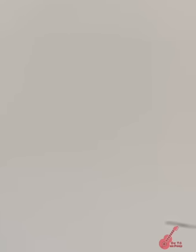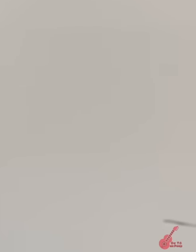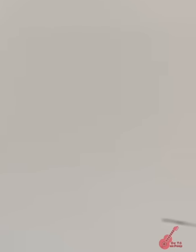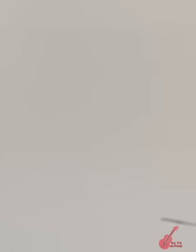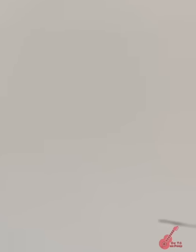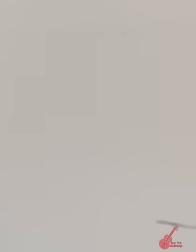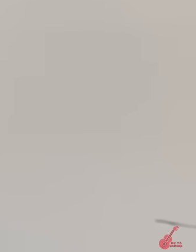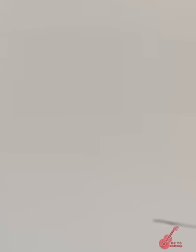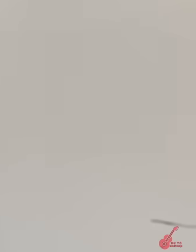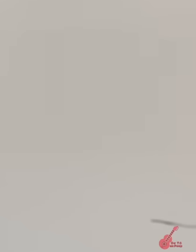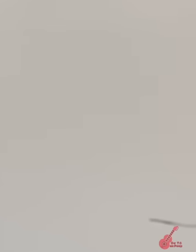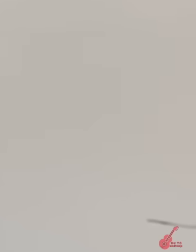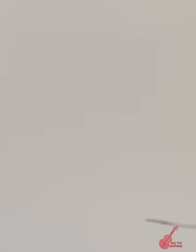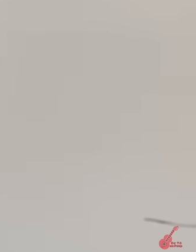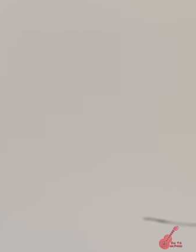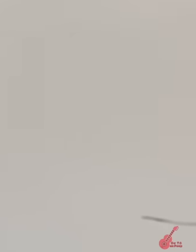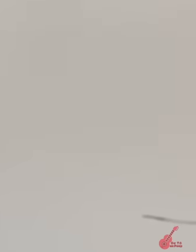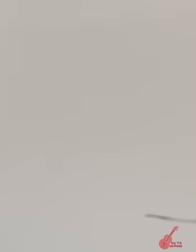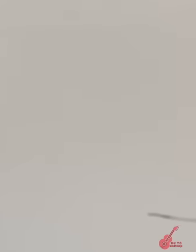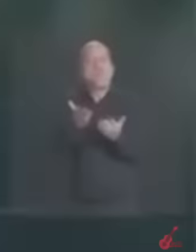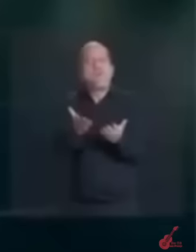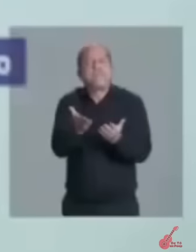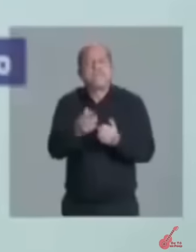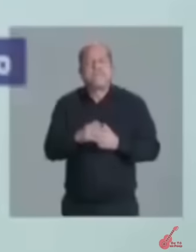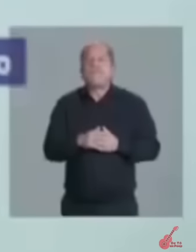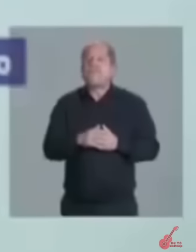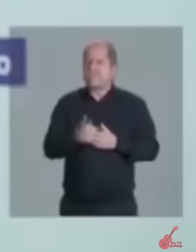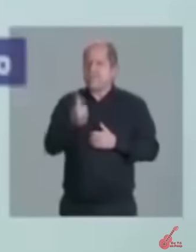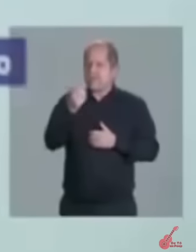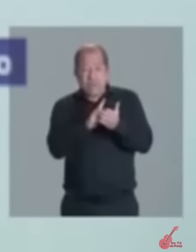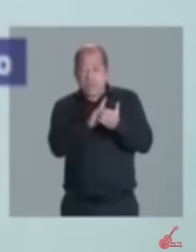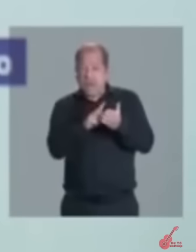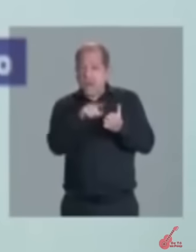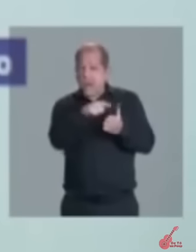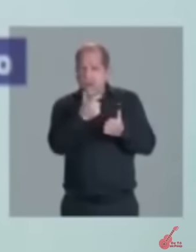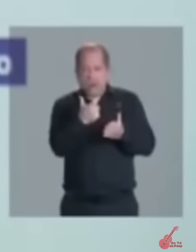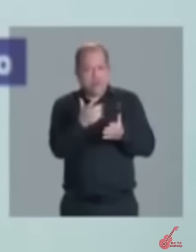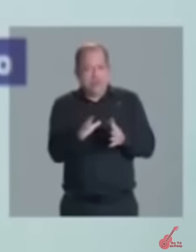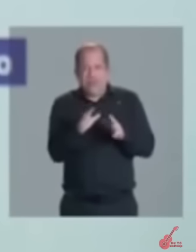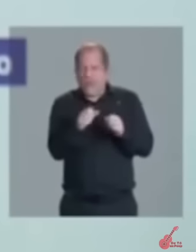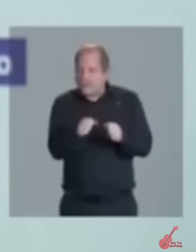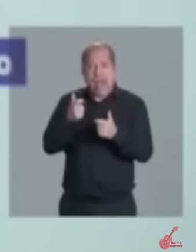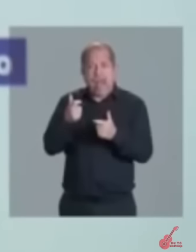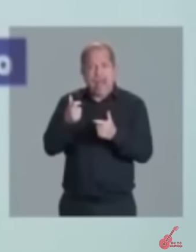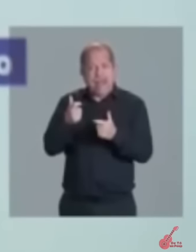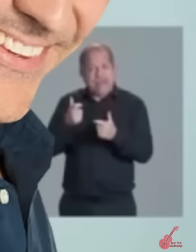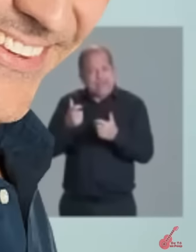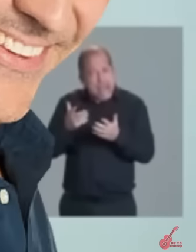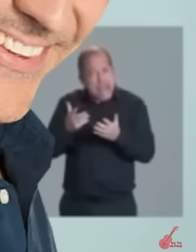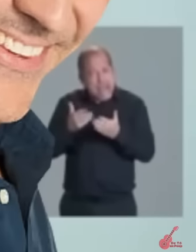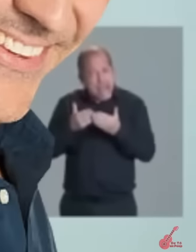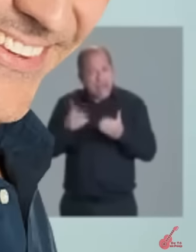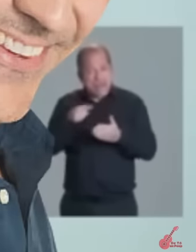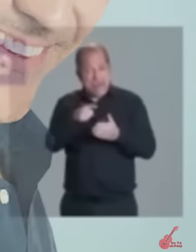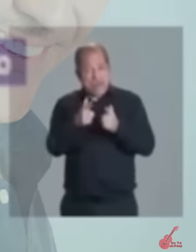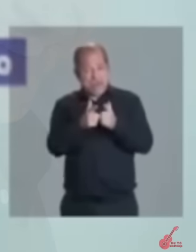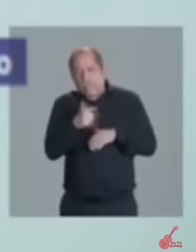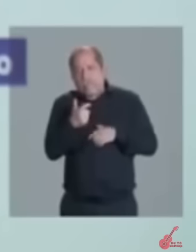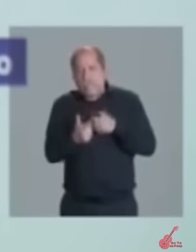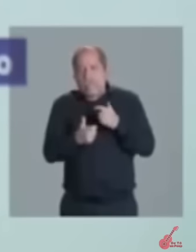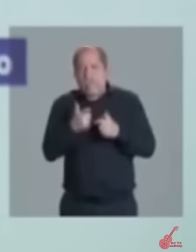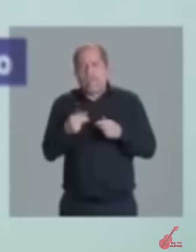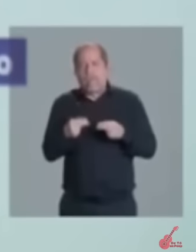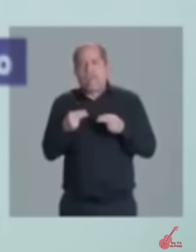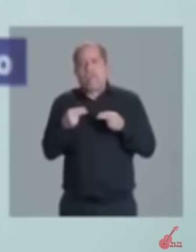capaz de cachar con ambrosofílico con tal de llegar a la presidencia? Qué gusto saludarte. Y esto tiene una explicación. A ti, tu papá te